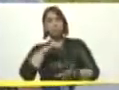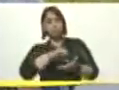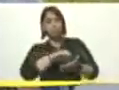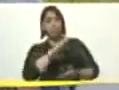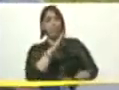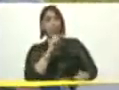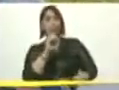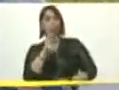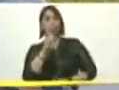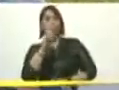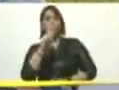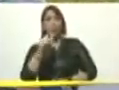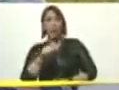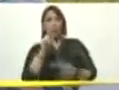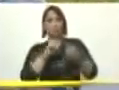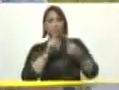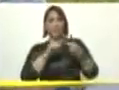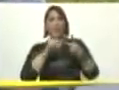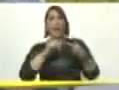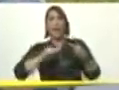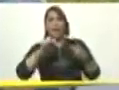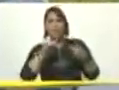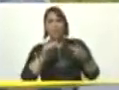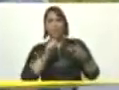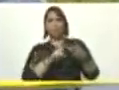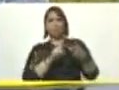estuvo en Armenia excelente